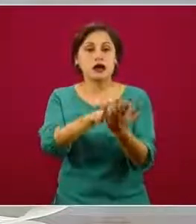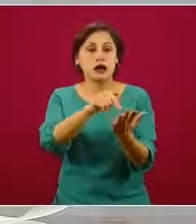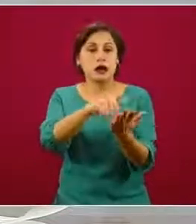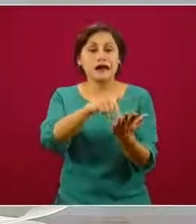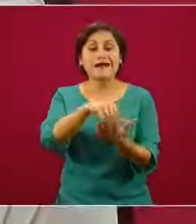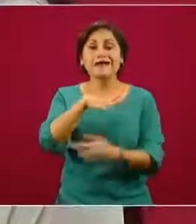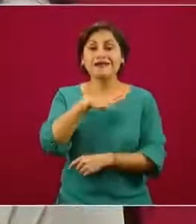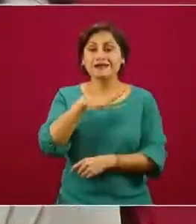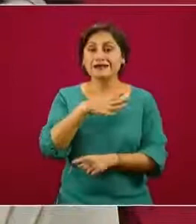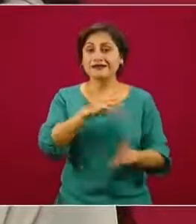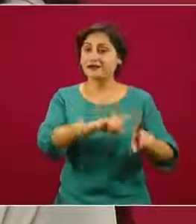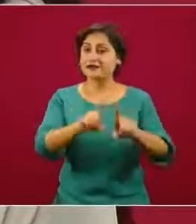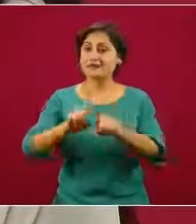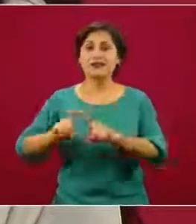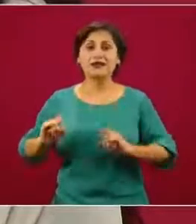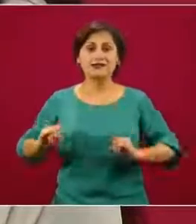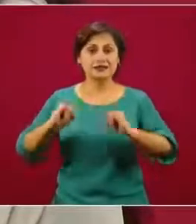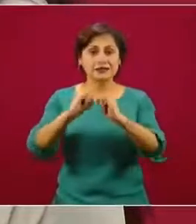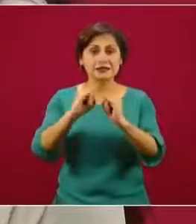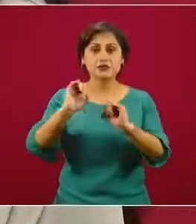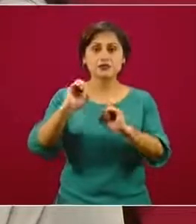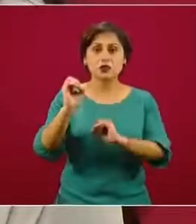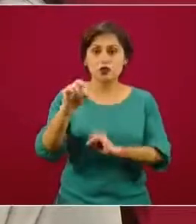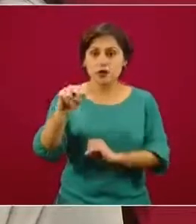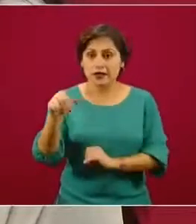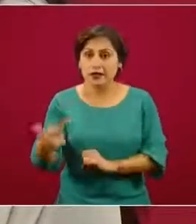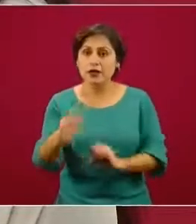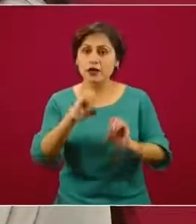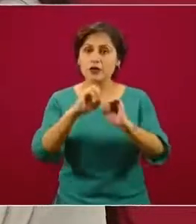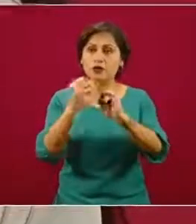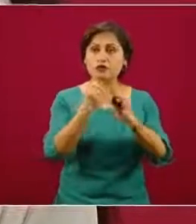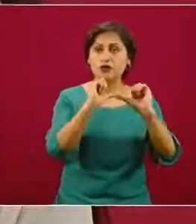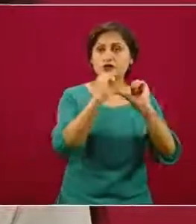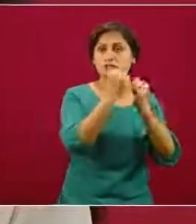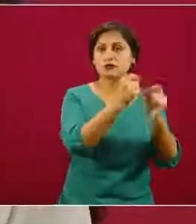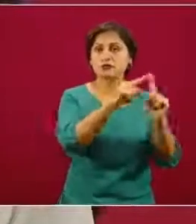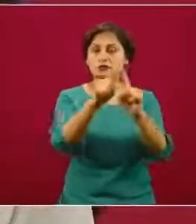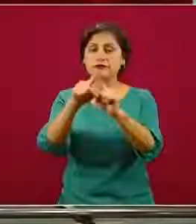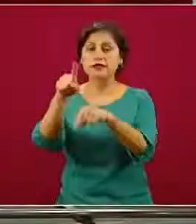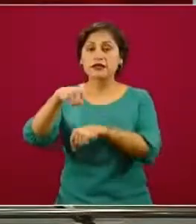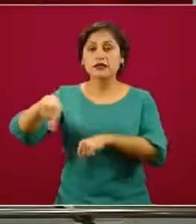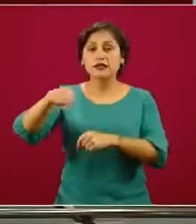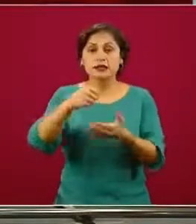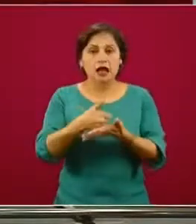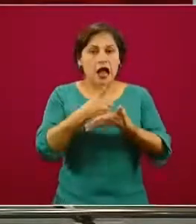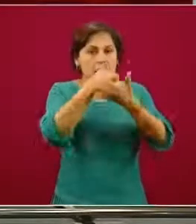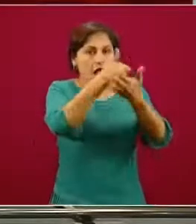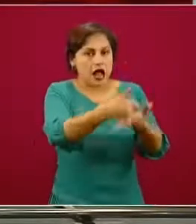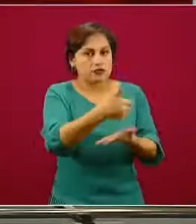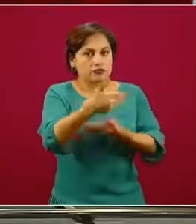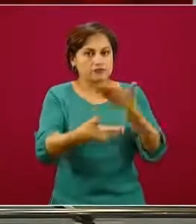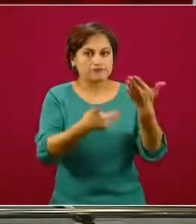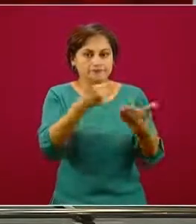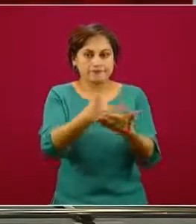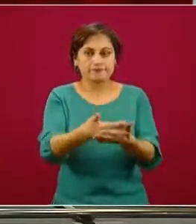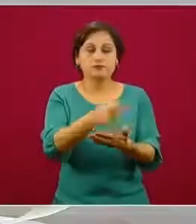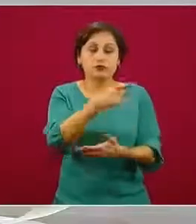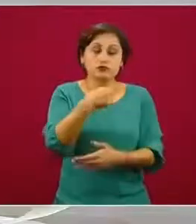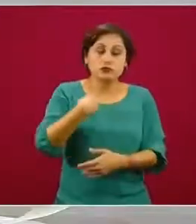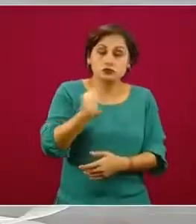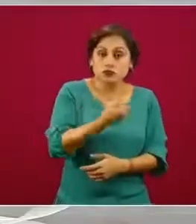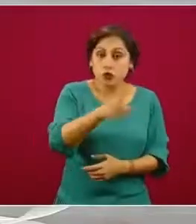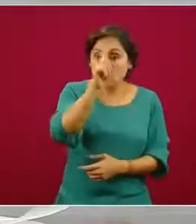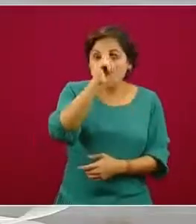organizaciones que ahorita mismo están brindando este tipo de ayuda y este tipo de contención. Entonces, la sugerencia es que puedan llamar al